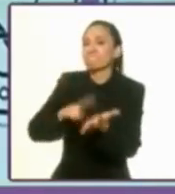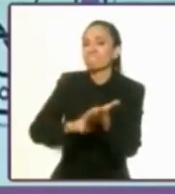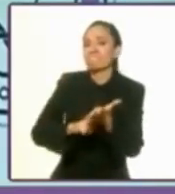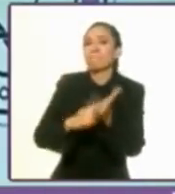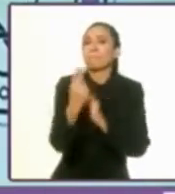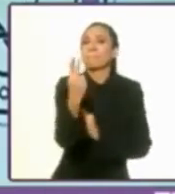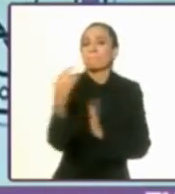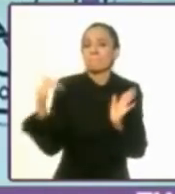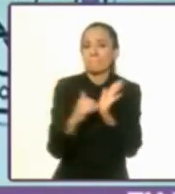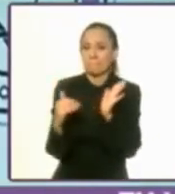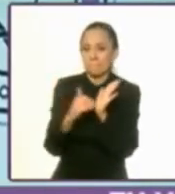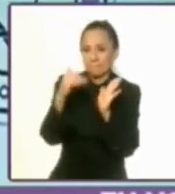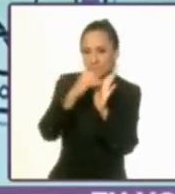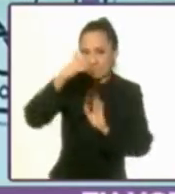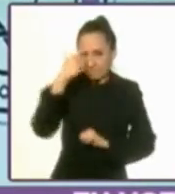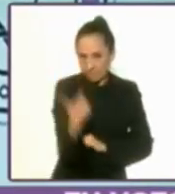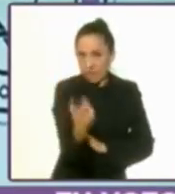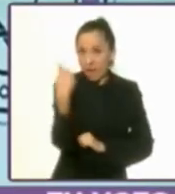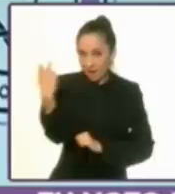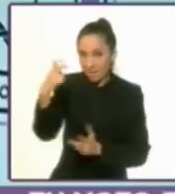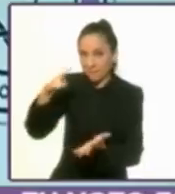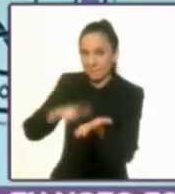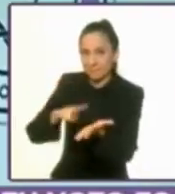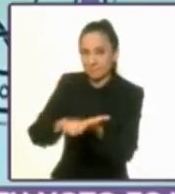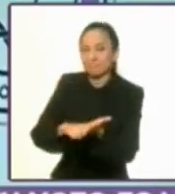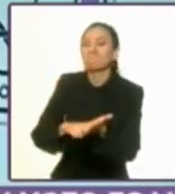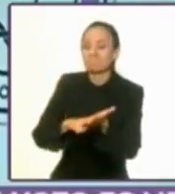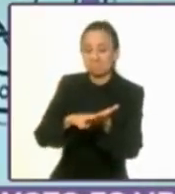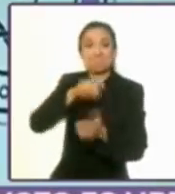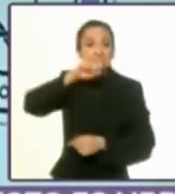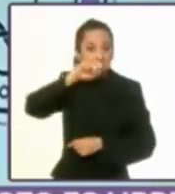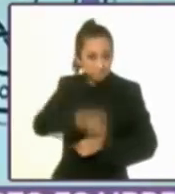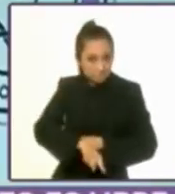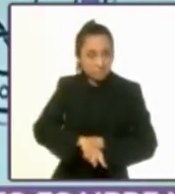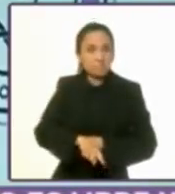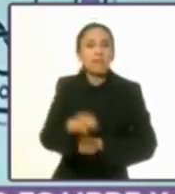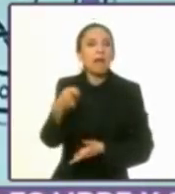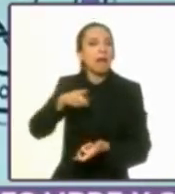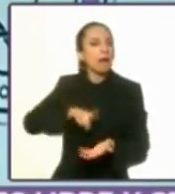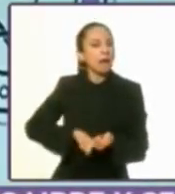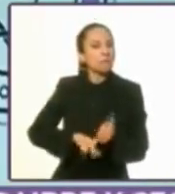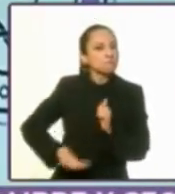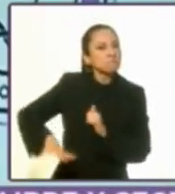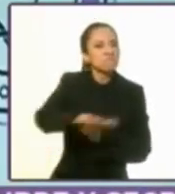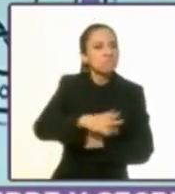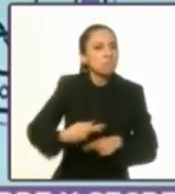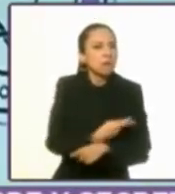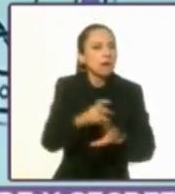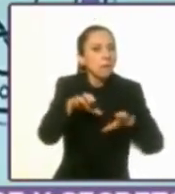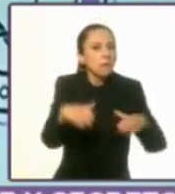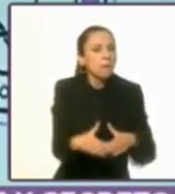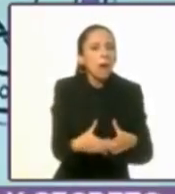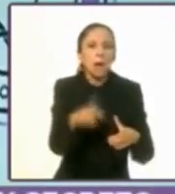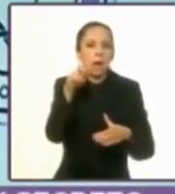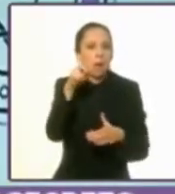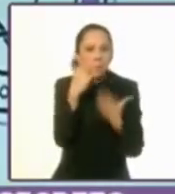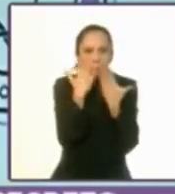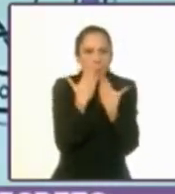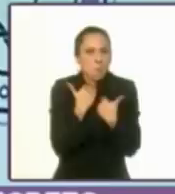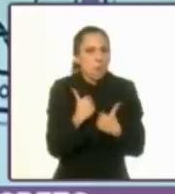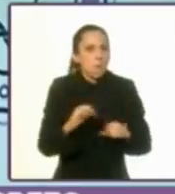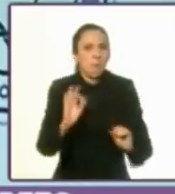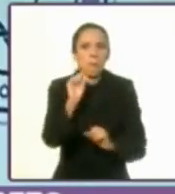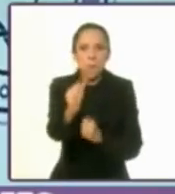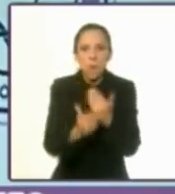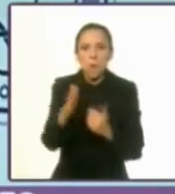de pesos y además dejaron sin agua a la comunidad del batán que está abajo